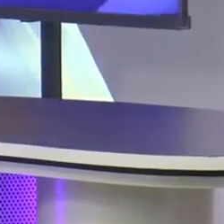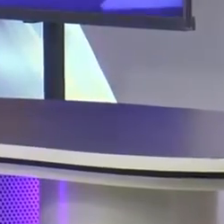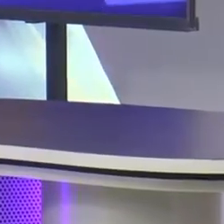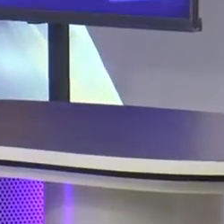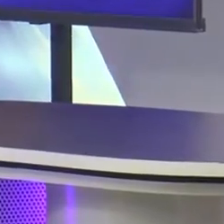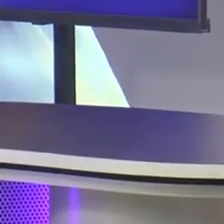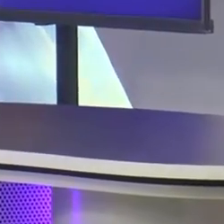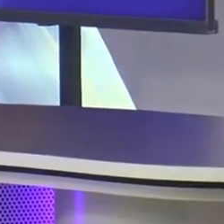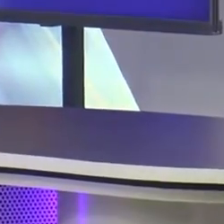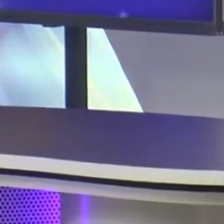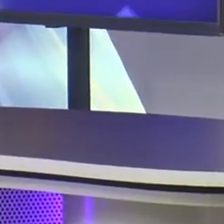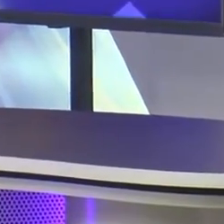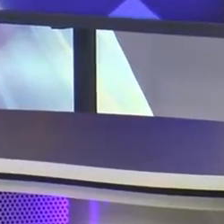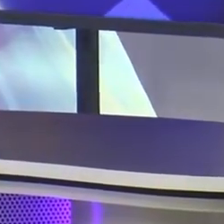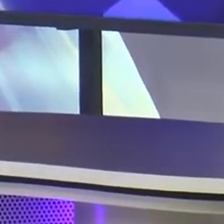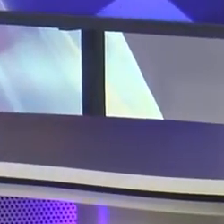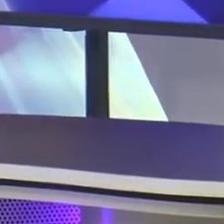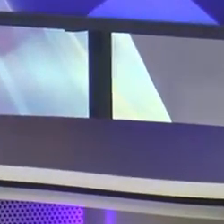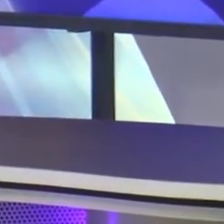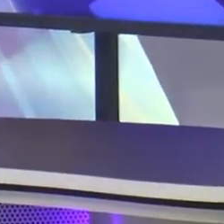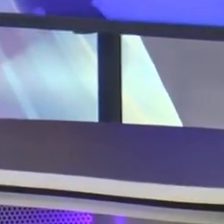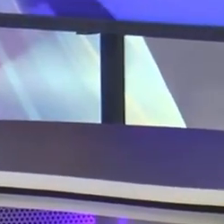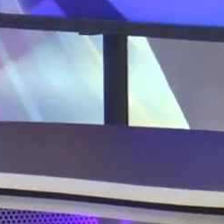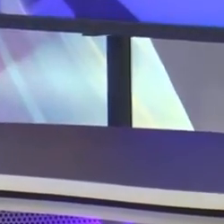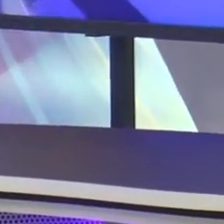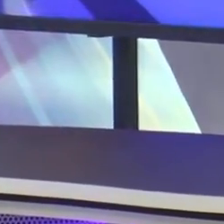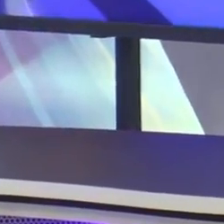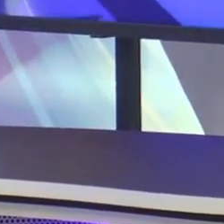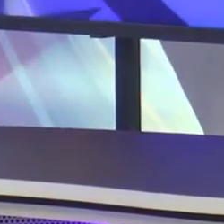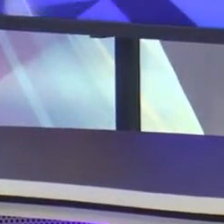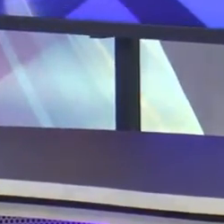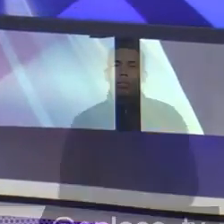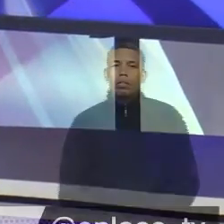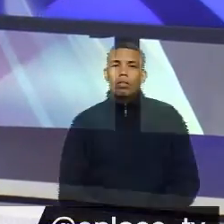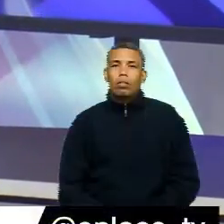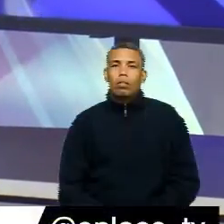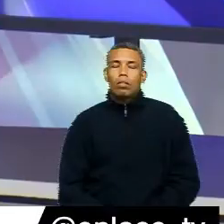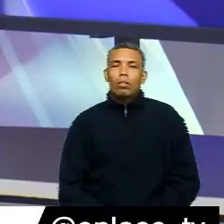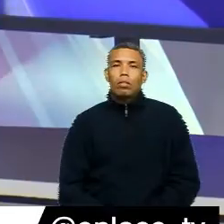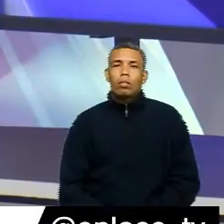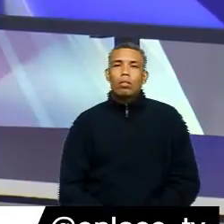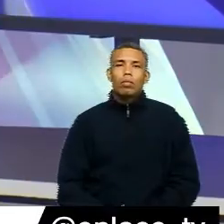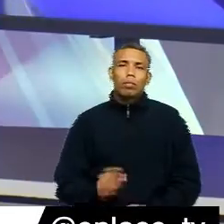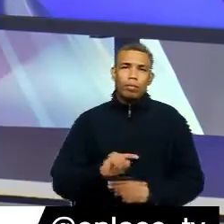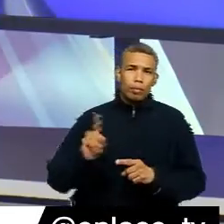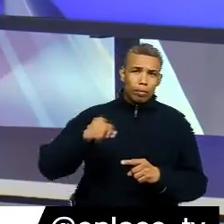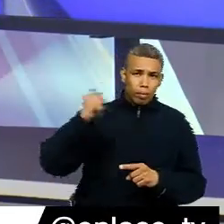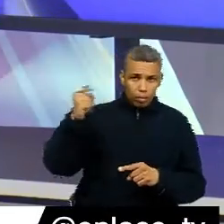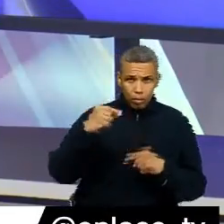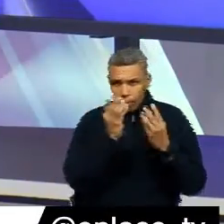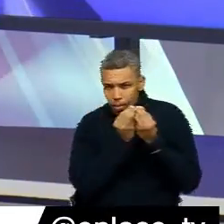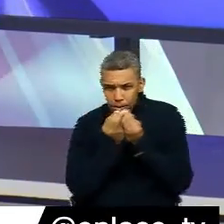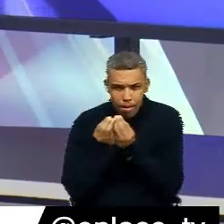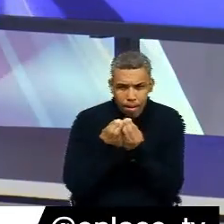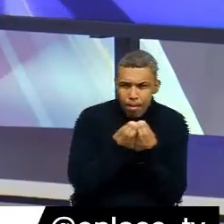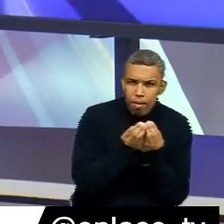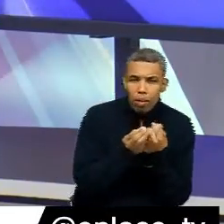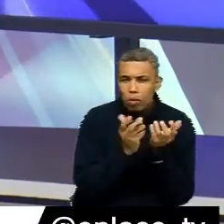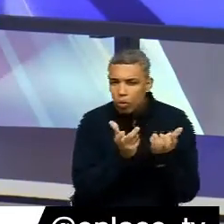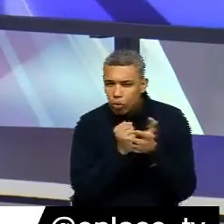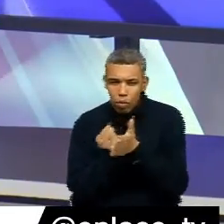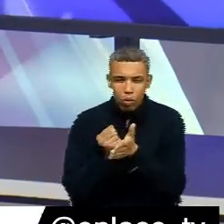Continuamos con más información y con la presencia del ministro de Defensa. Se realizará la próxima semana un Consejo de Seguridad en Barranca Bermeja. La idea